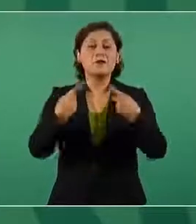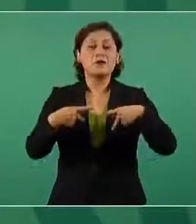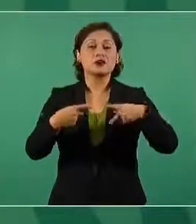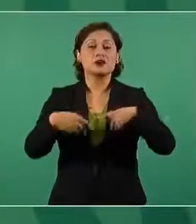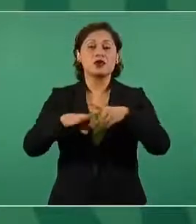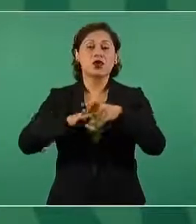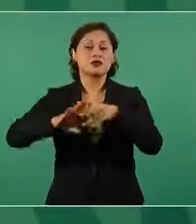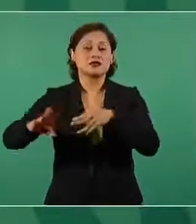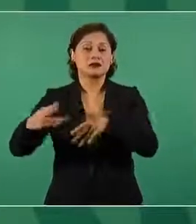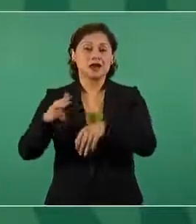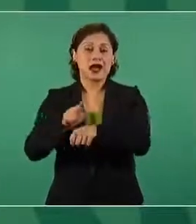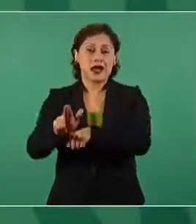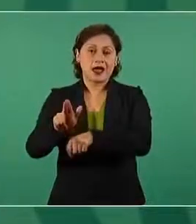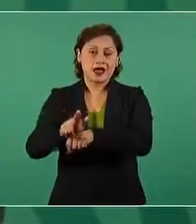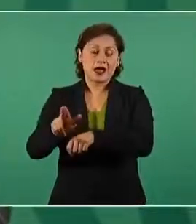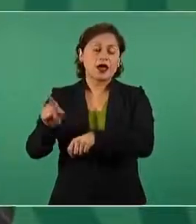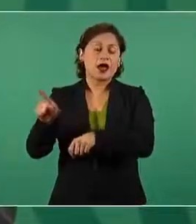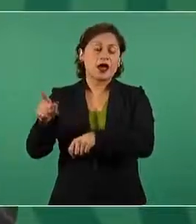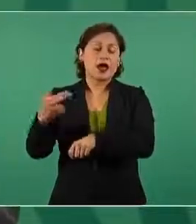injustamente.